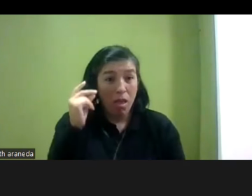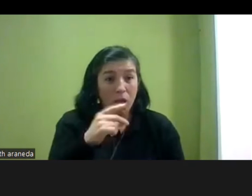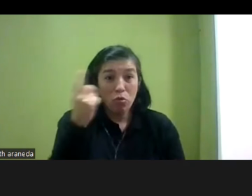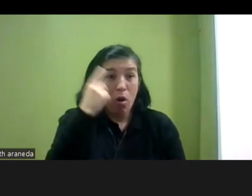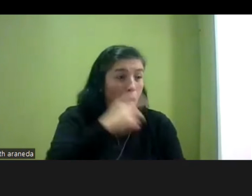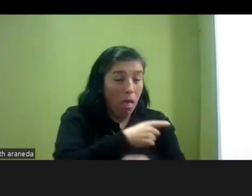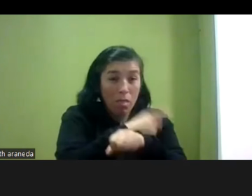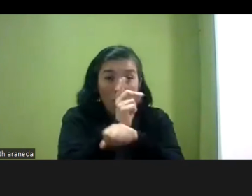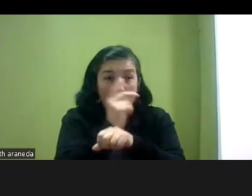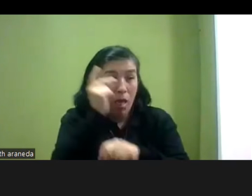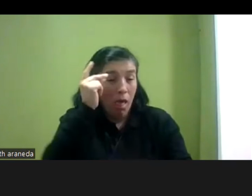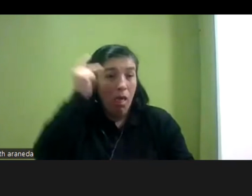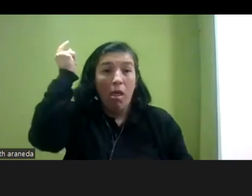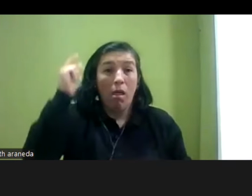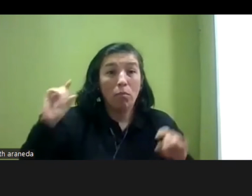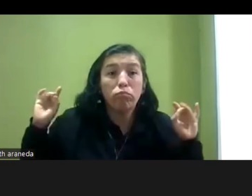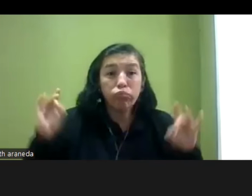que